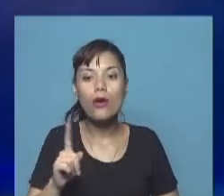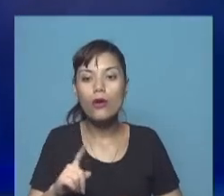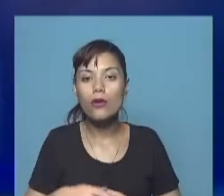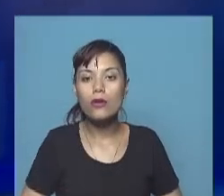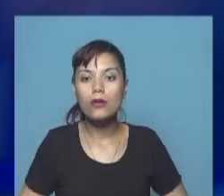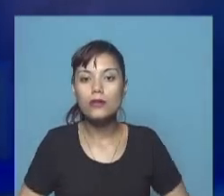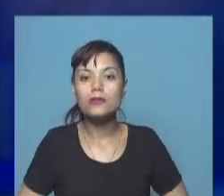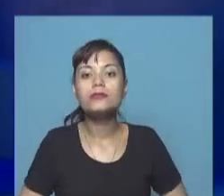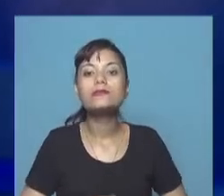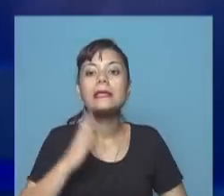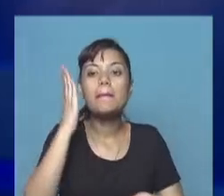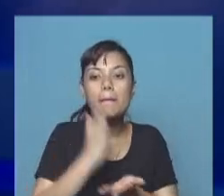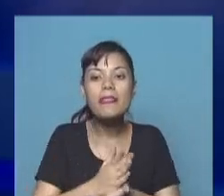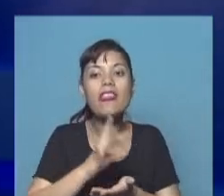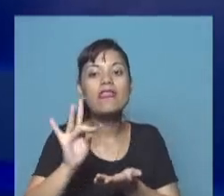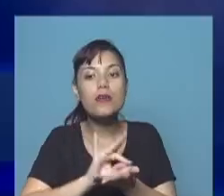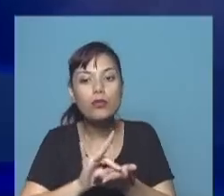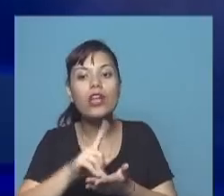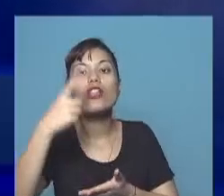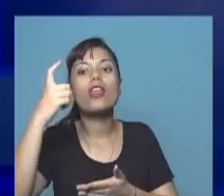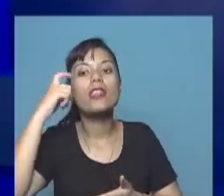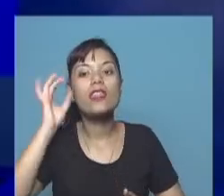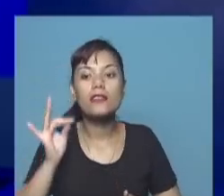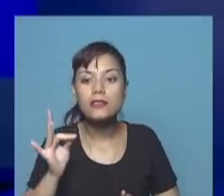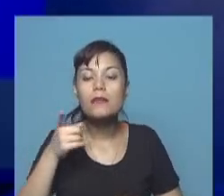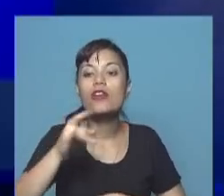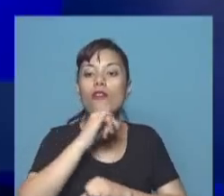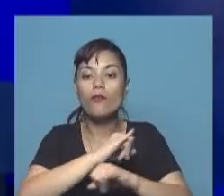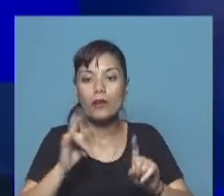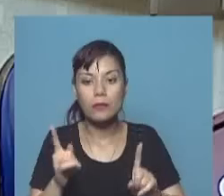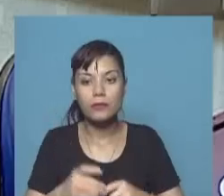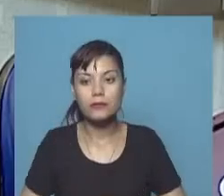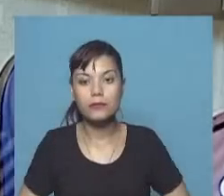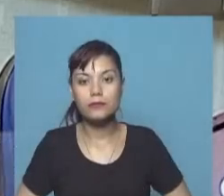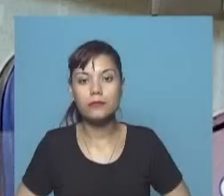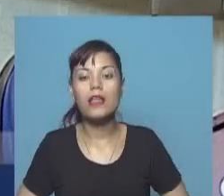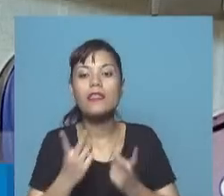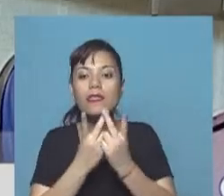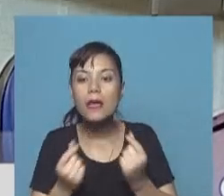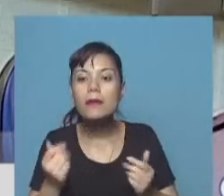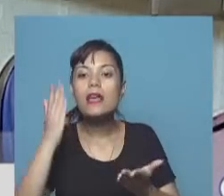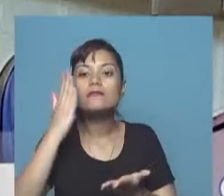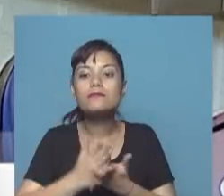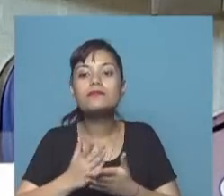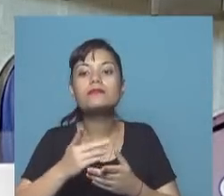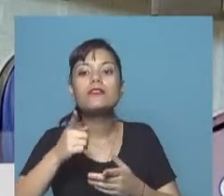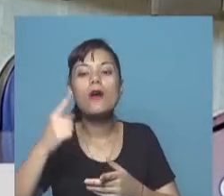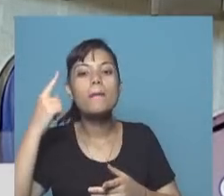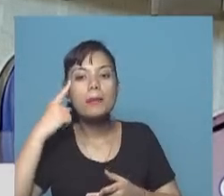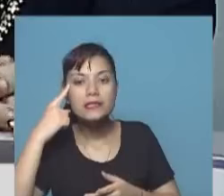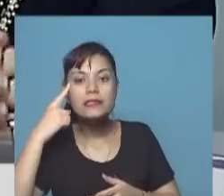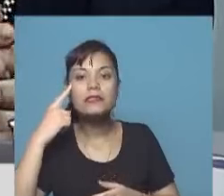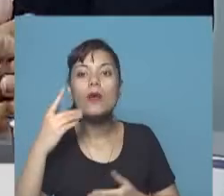no se obtiene media sanción en diputados el próximo 10 de diciembre. Este es el informe. Se termina el periodo de sesiones parlamentarias. ¿Ustedes piensan